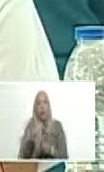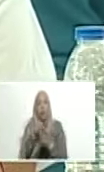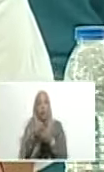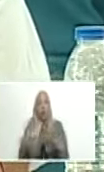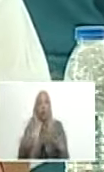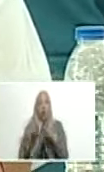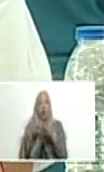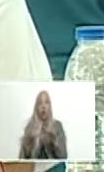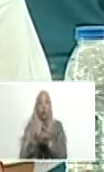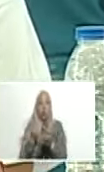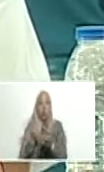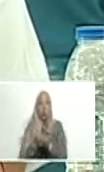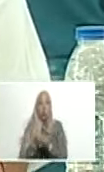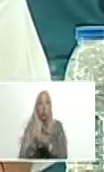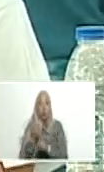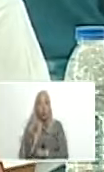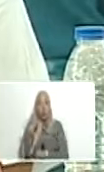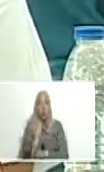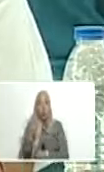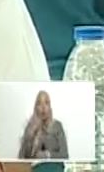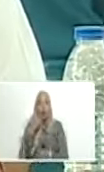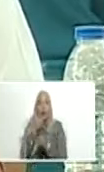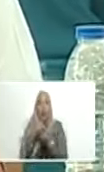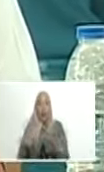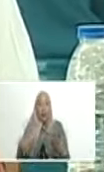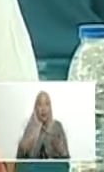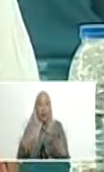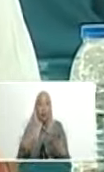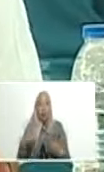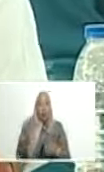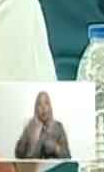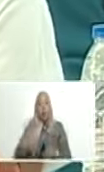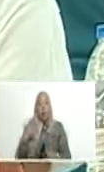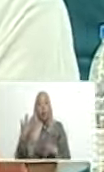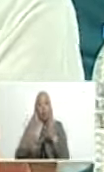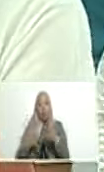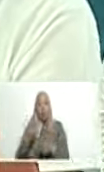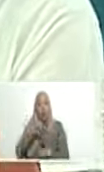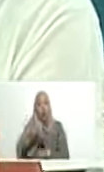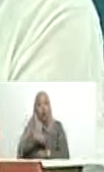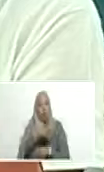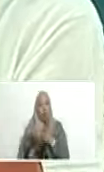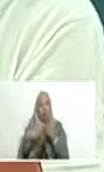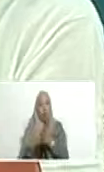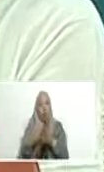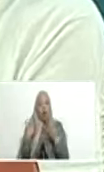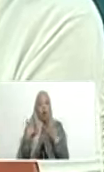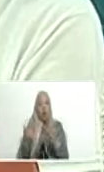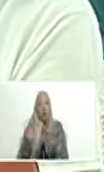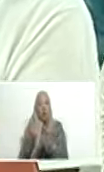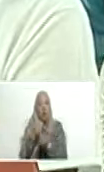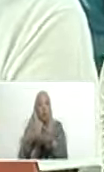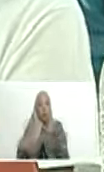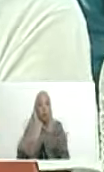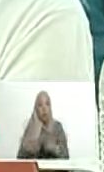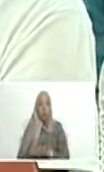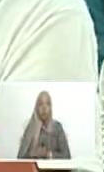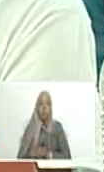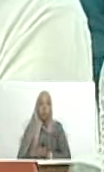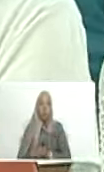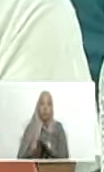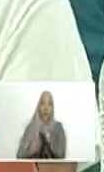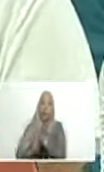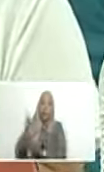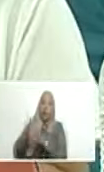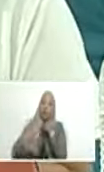todos los exámenes de imagenología gratuitos, es el verdadero acceso universal a la salud gratuita. Y vemos que el desarrollo